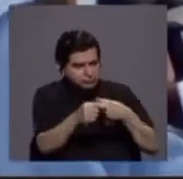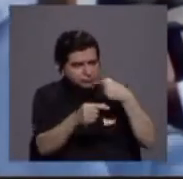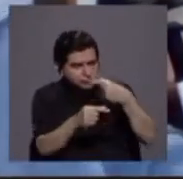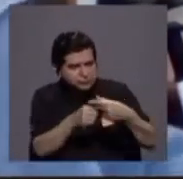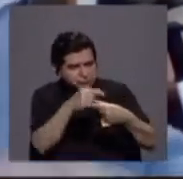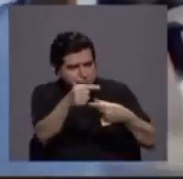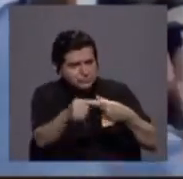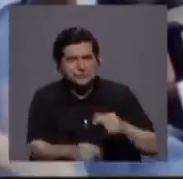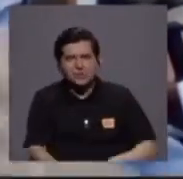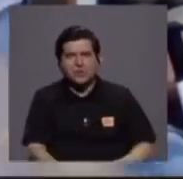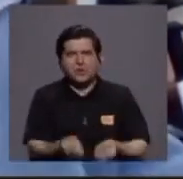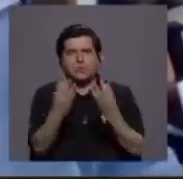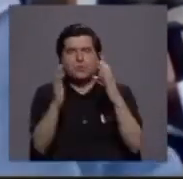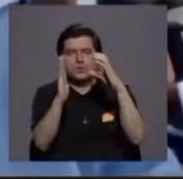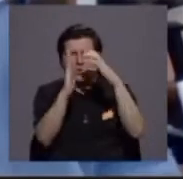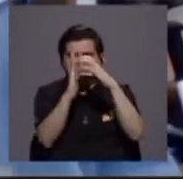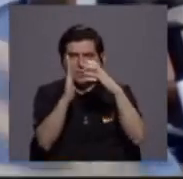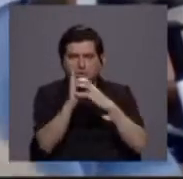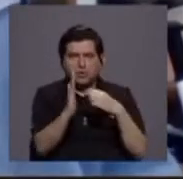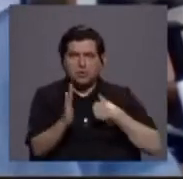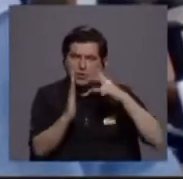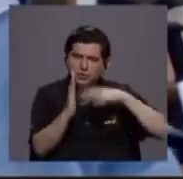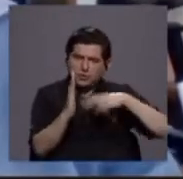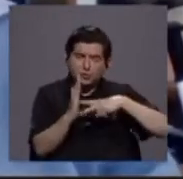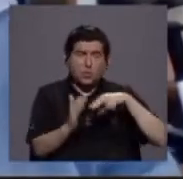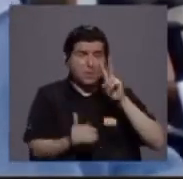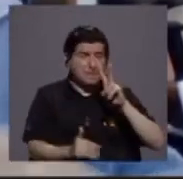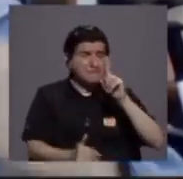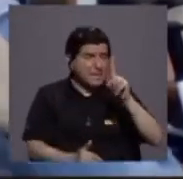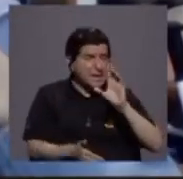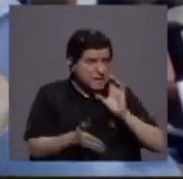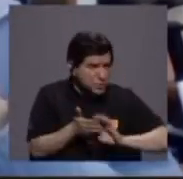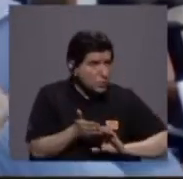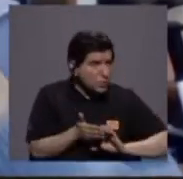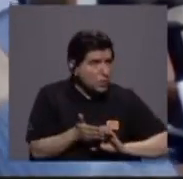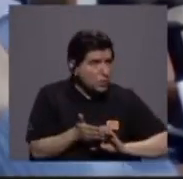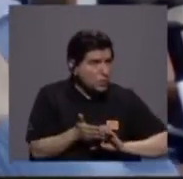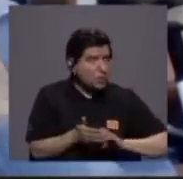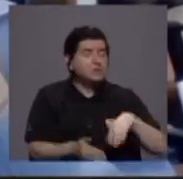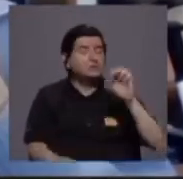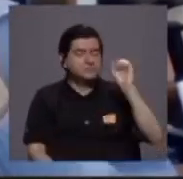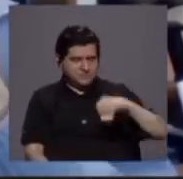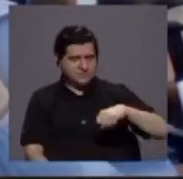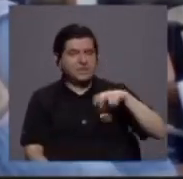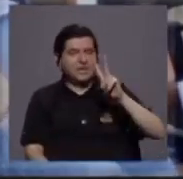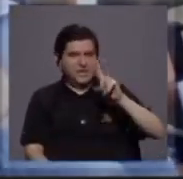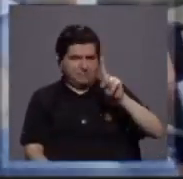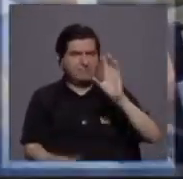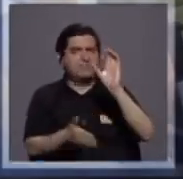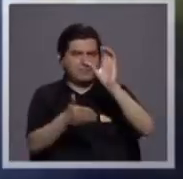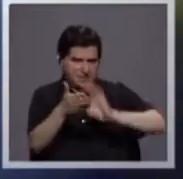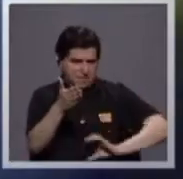un montón de artículos que fui leyendo, yo me fui 21 educando capítulos. en el tema. Tiene 21 capítulos,